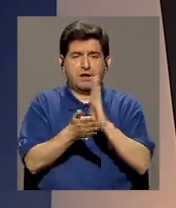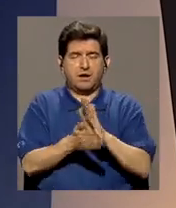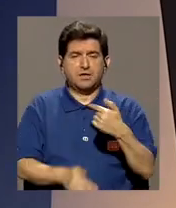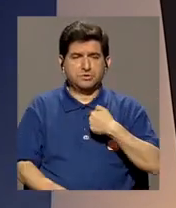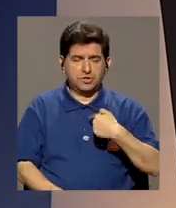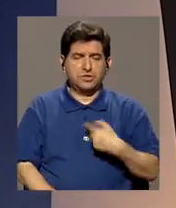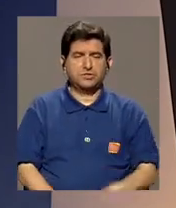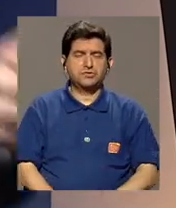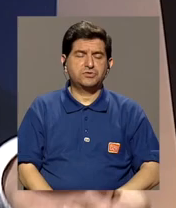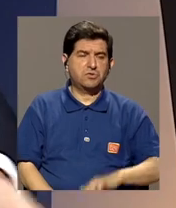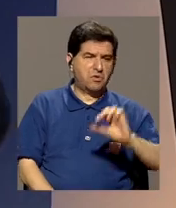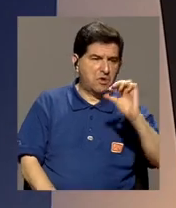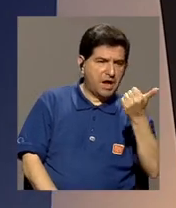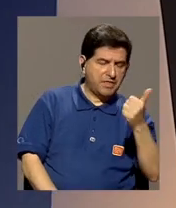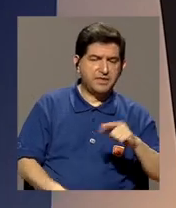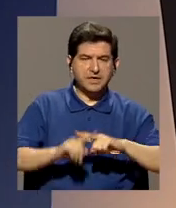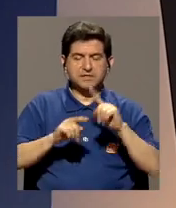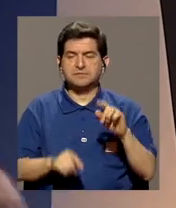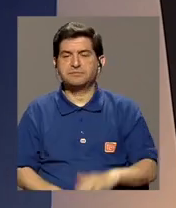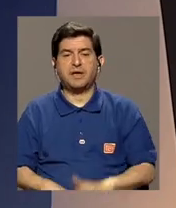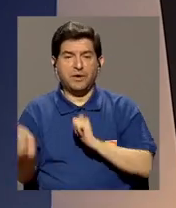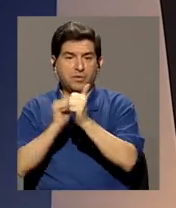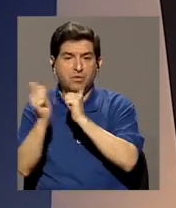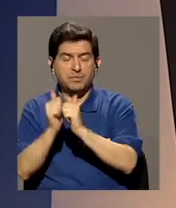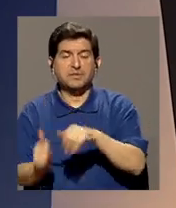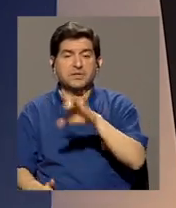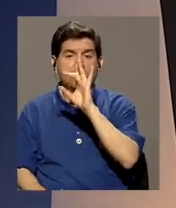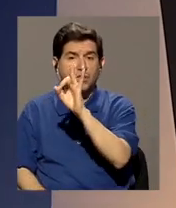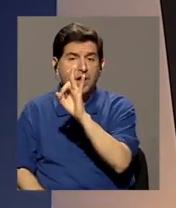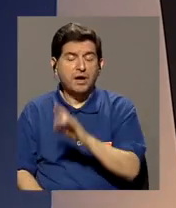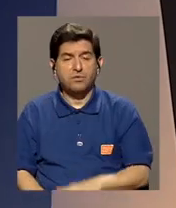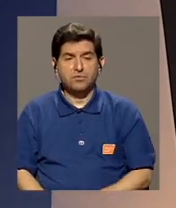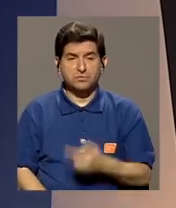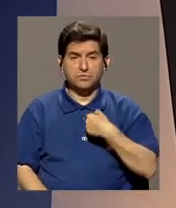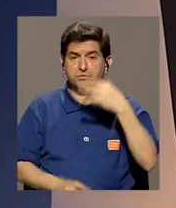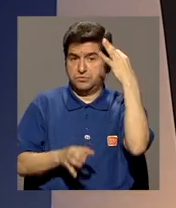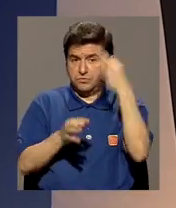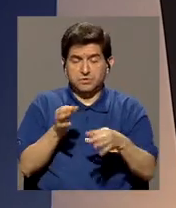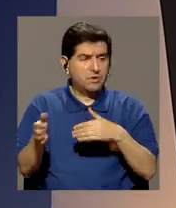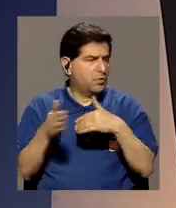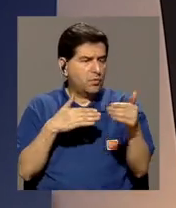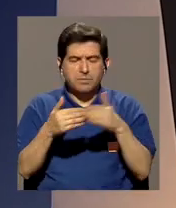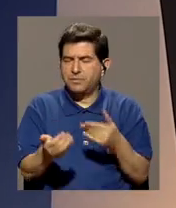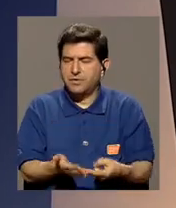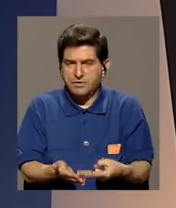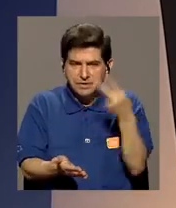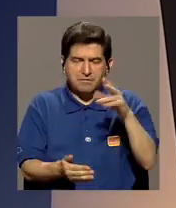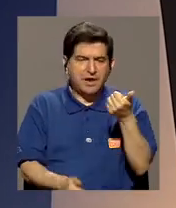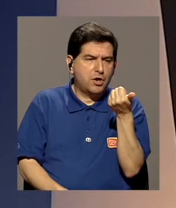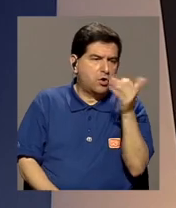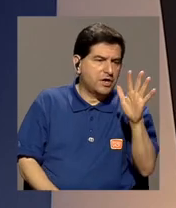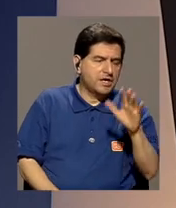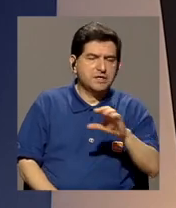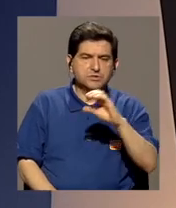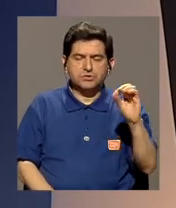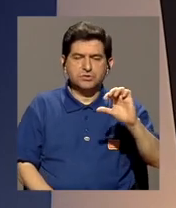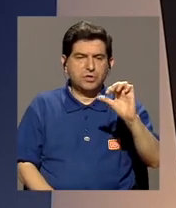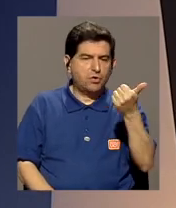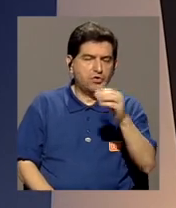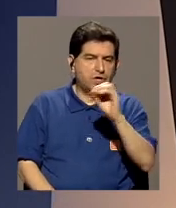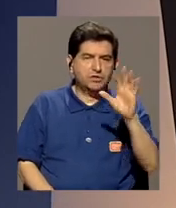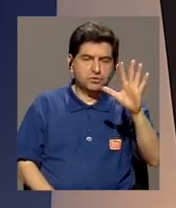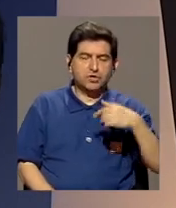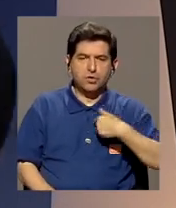las colocó a 10 pero la competencia me la está colocando a 8 yo simple y llanamente aunque me hayan costado a 15 oa 10